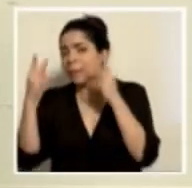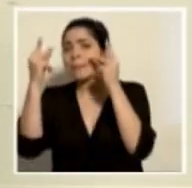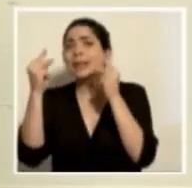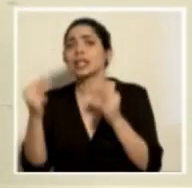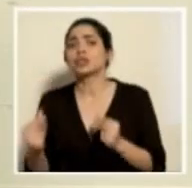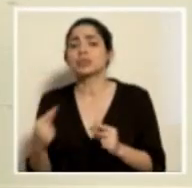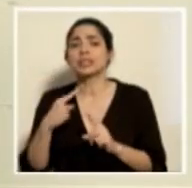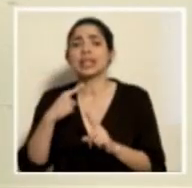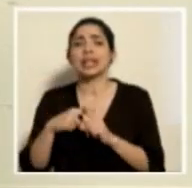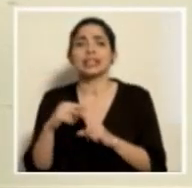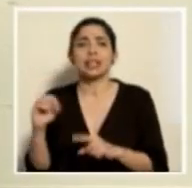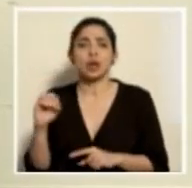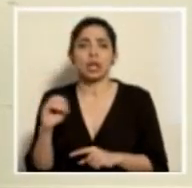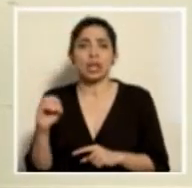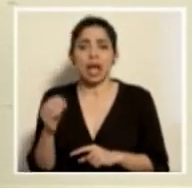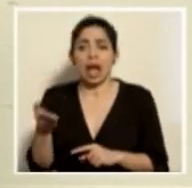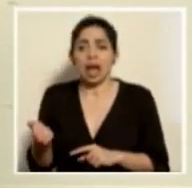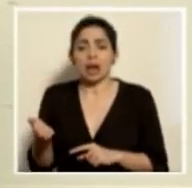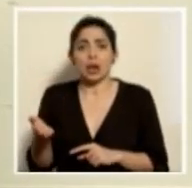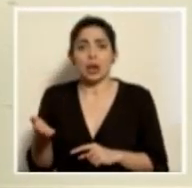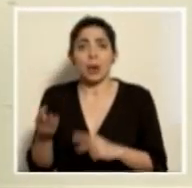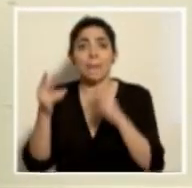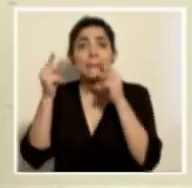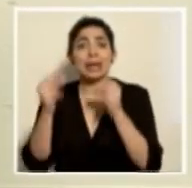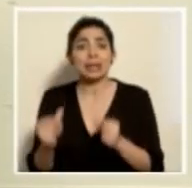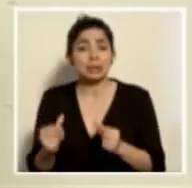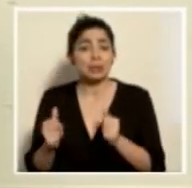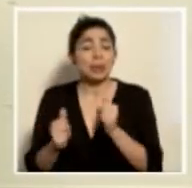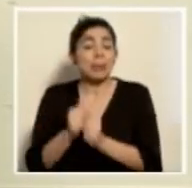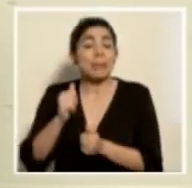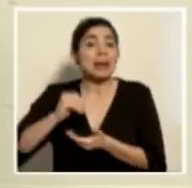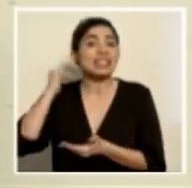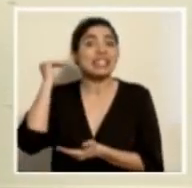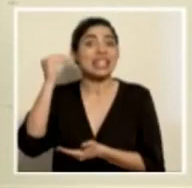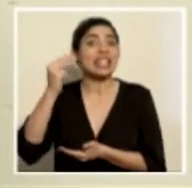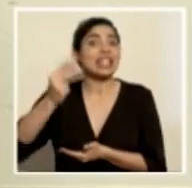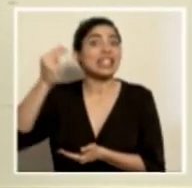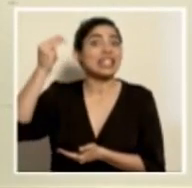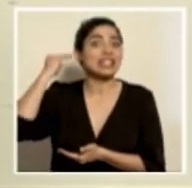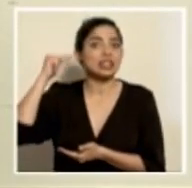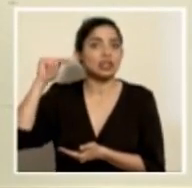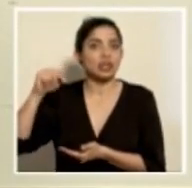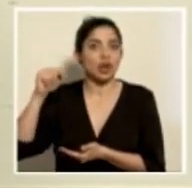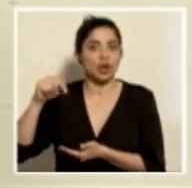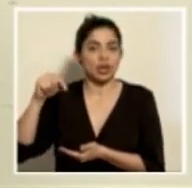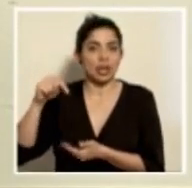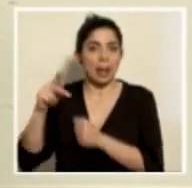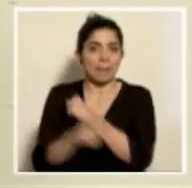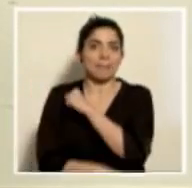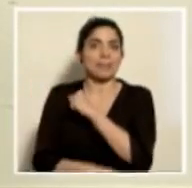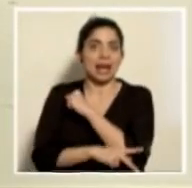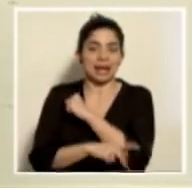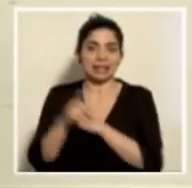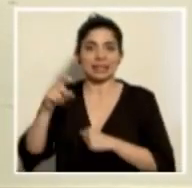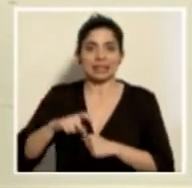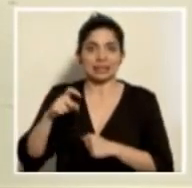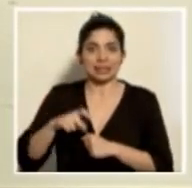presupuesto extraordinario que tiene que recorrer, el presupuesto más grande de la historia que tendrá nuestro país